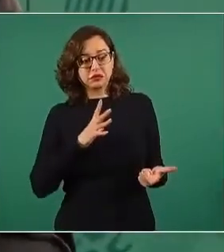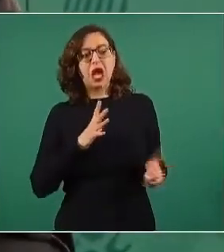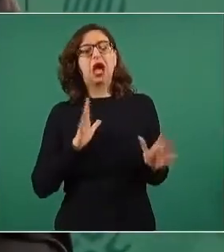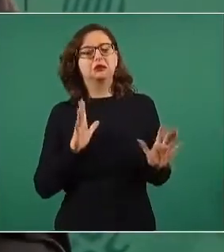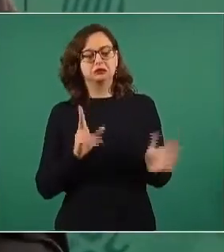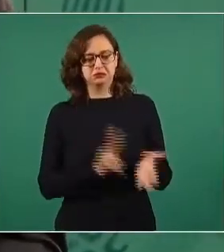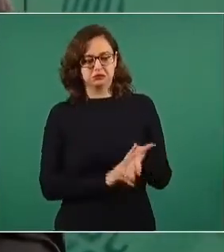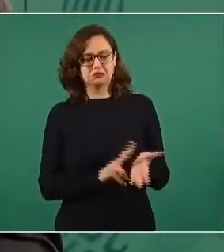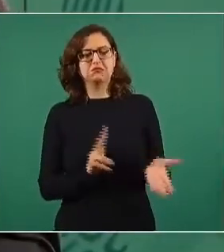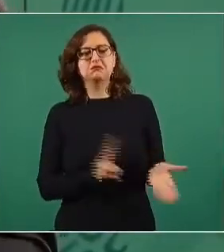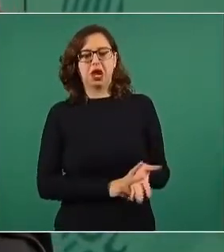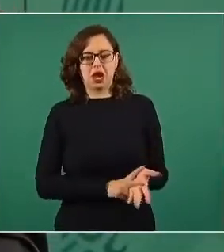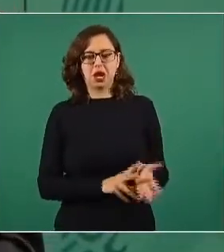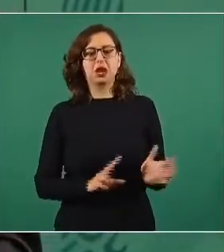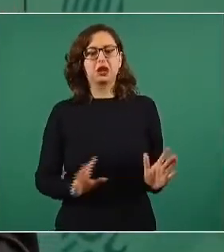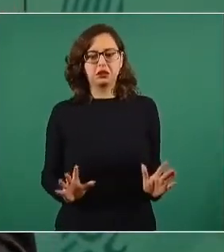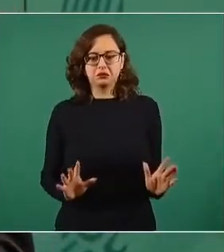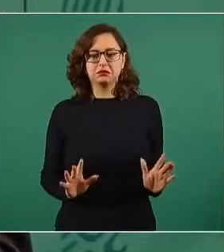vales?